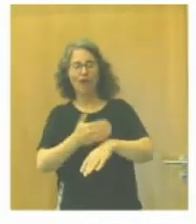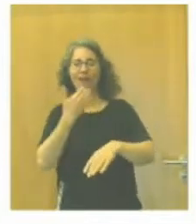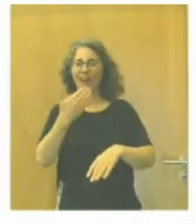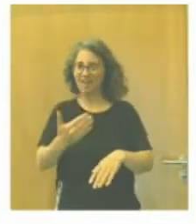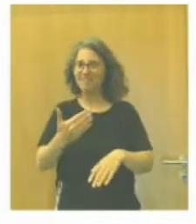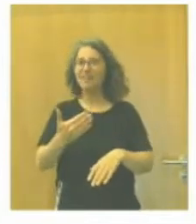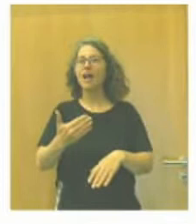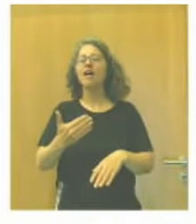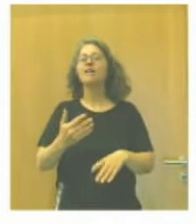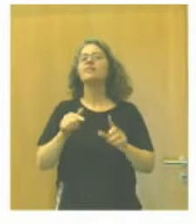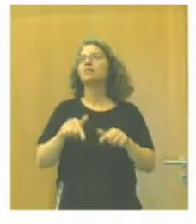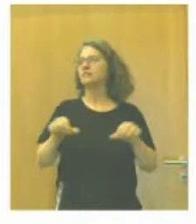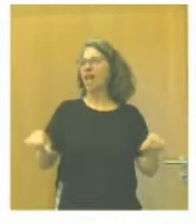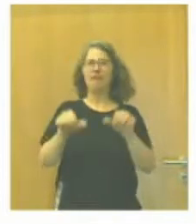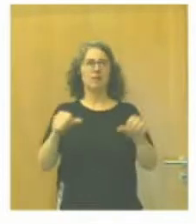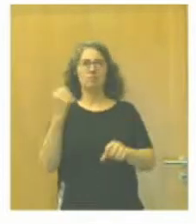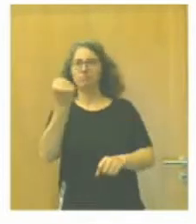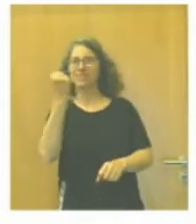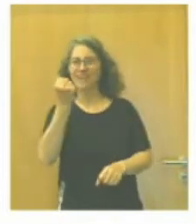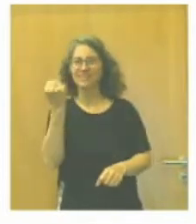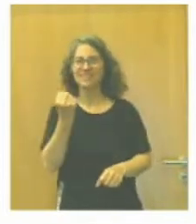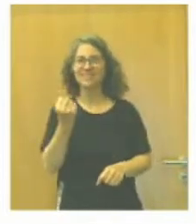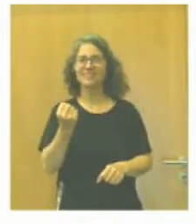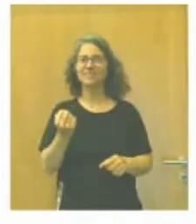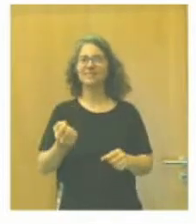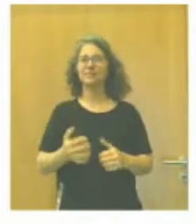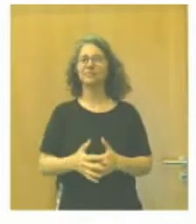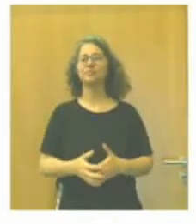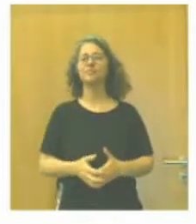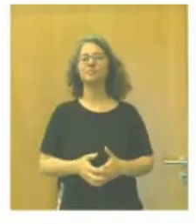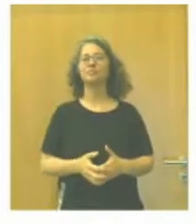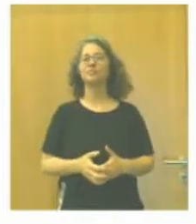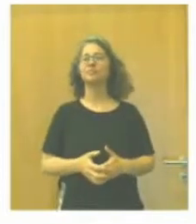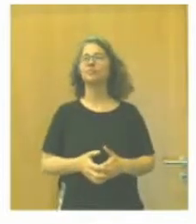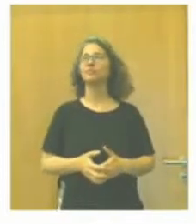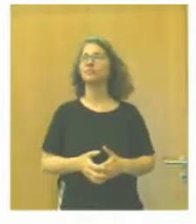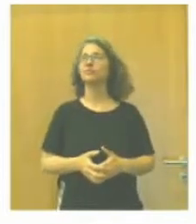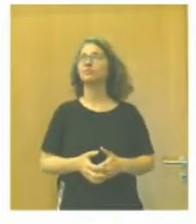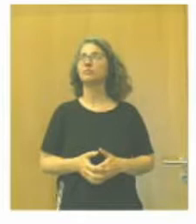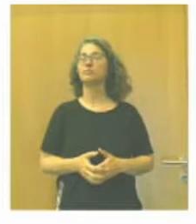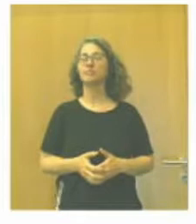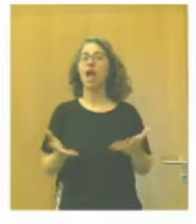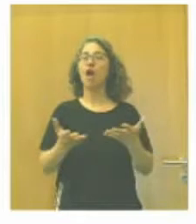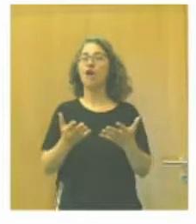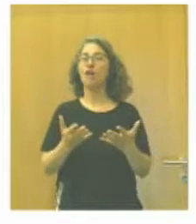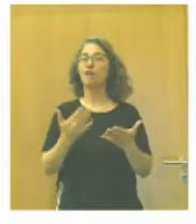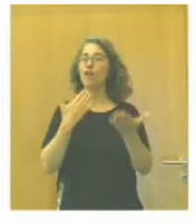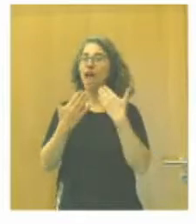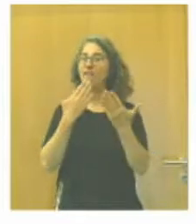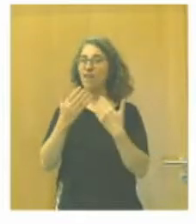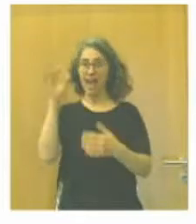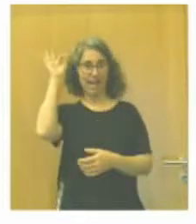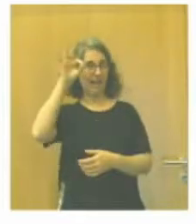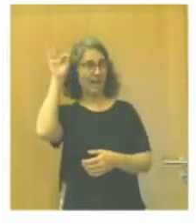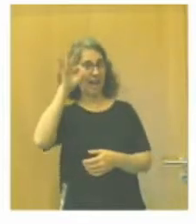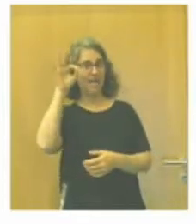este evento importante. I'm going to speak in English because otherwise I won't be